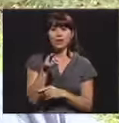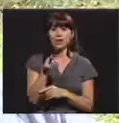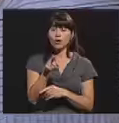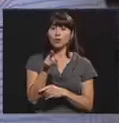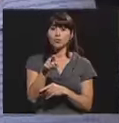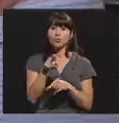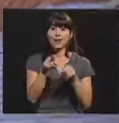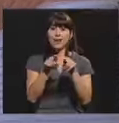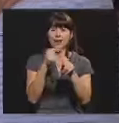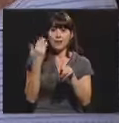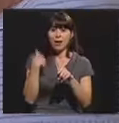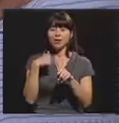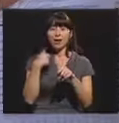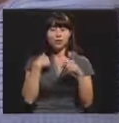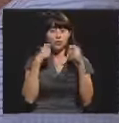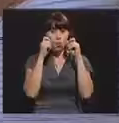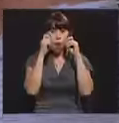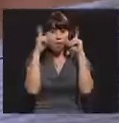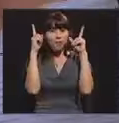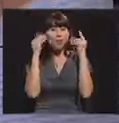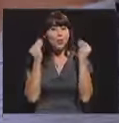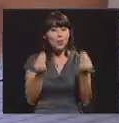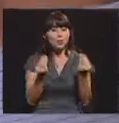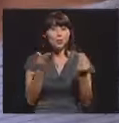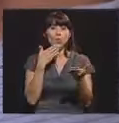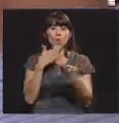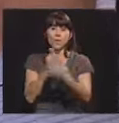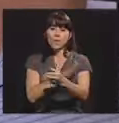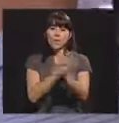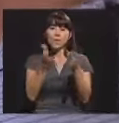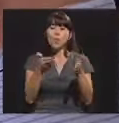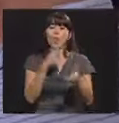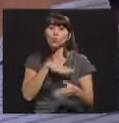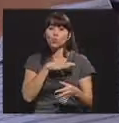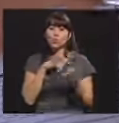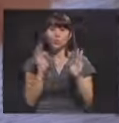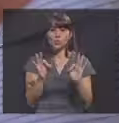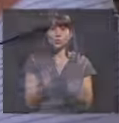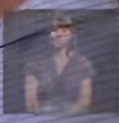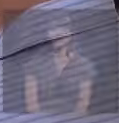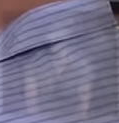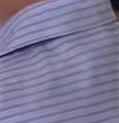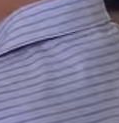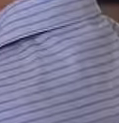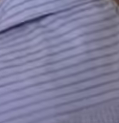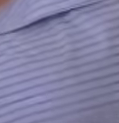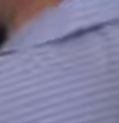el cual admiro mucho, buen músico, con gran calidad.